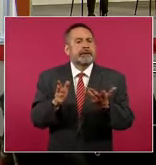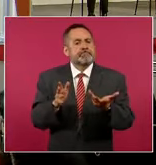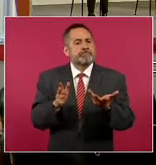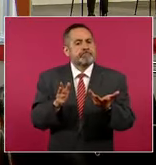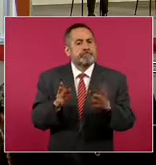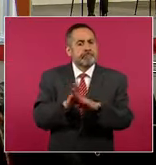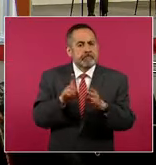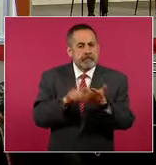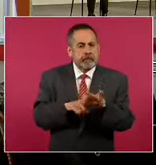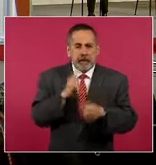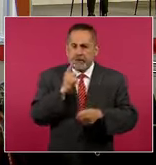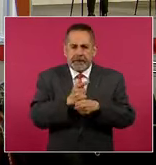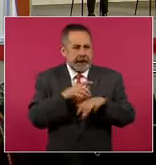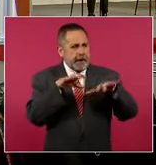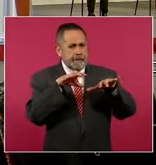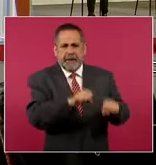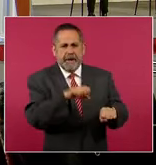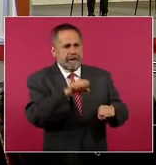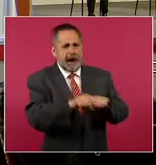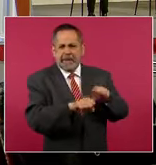teniendo aseguramientos importantes